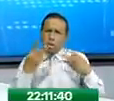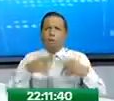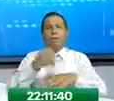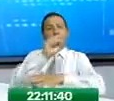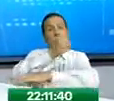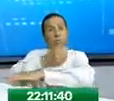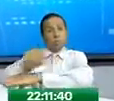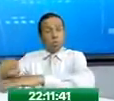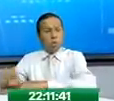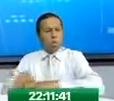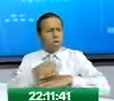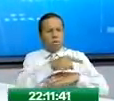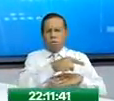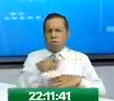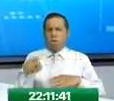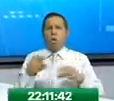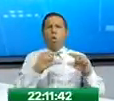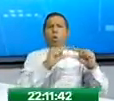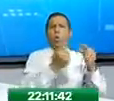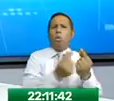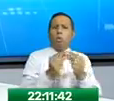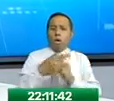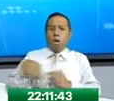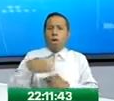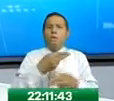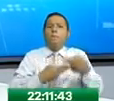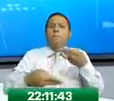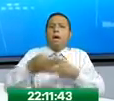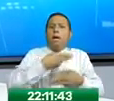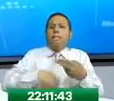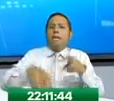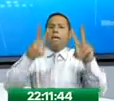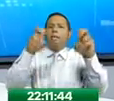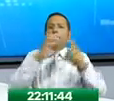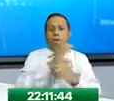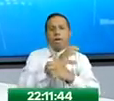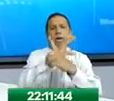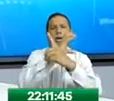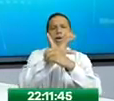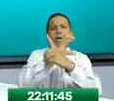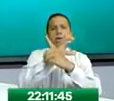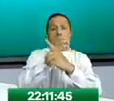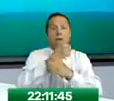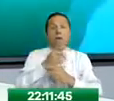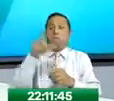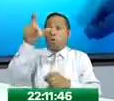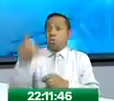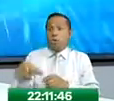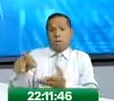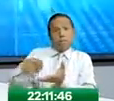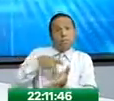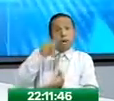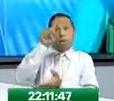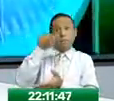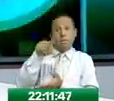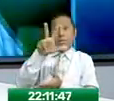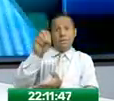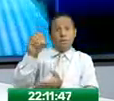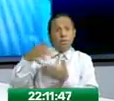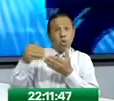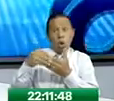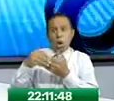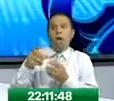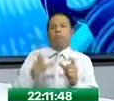red que tramitaba carnés de discapacidad, por los que cobraban $1,300 por cada documento. Según las investigaciones, la